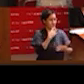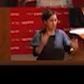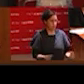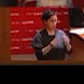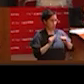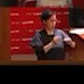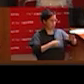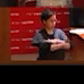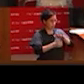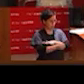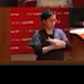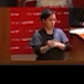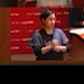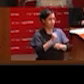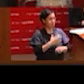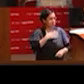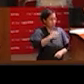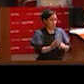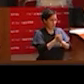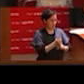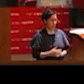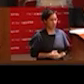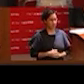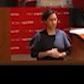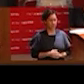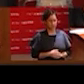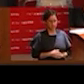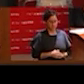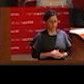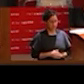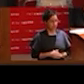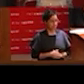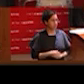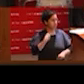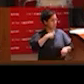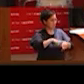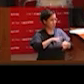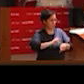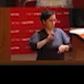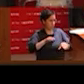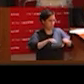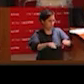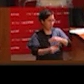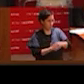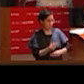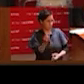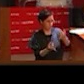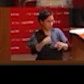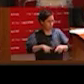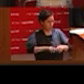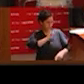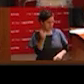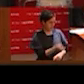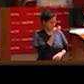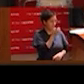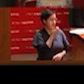su su su sus posibilidades de empleo en paralelo también hacíamos más cosas y hacemos más cosas